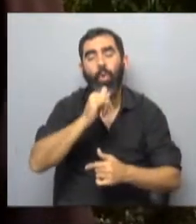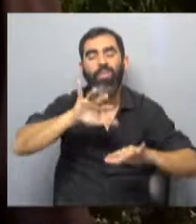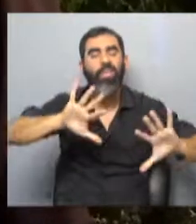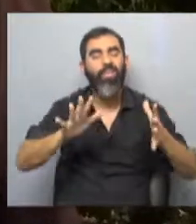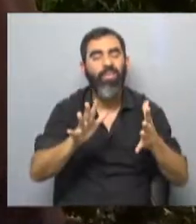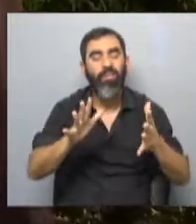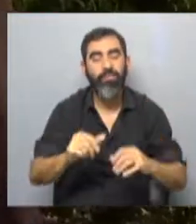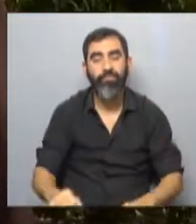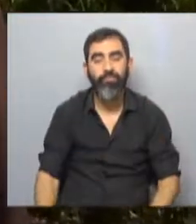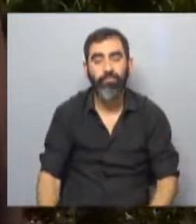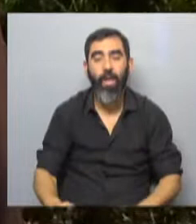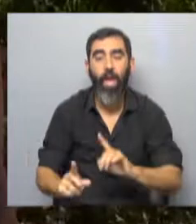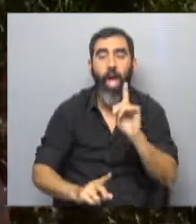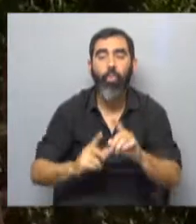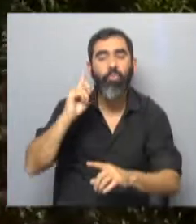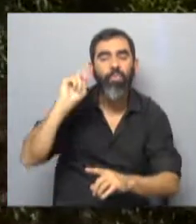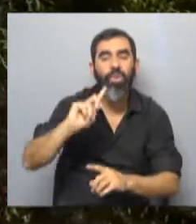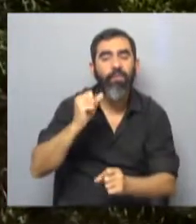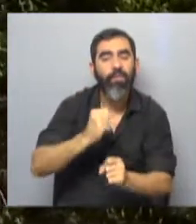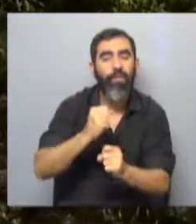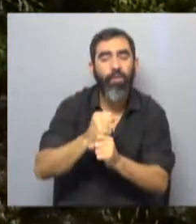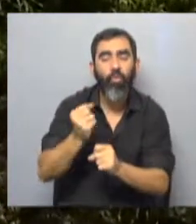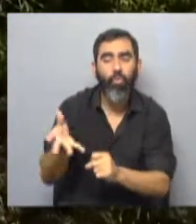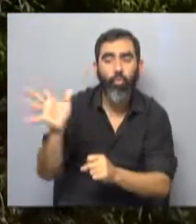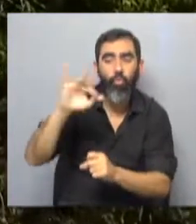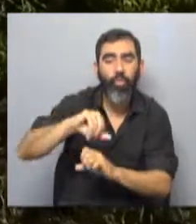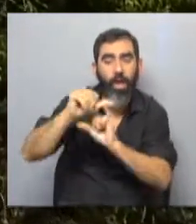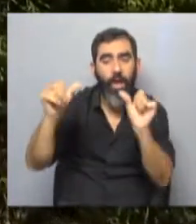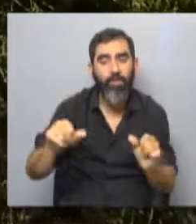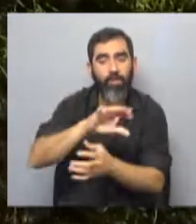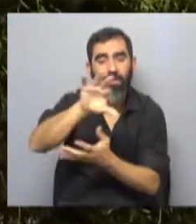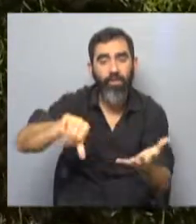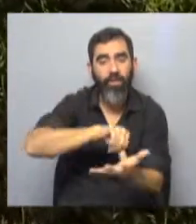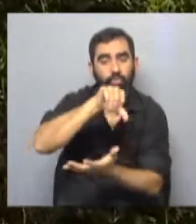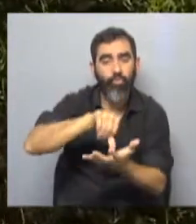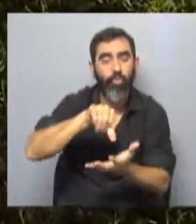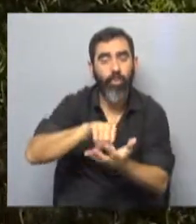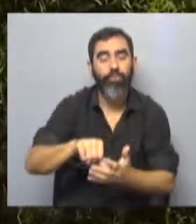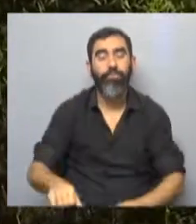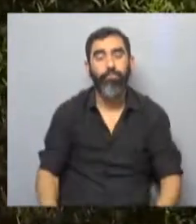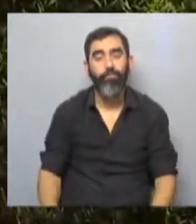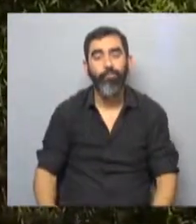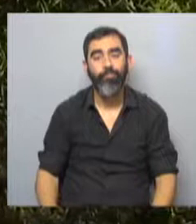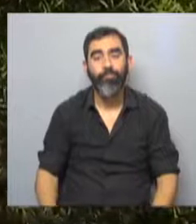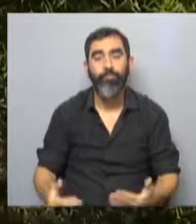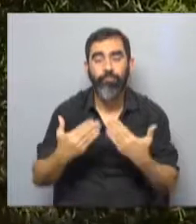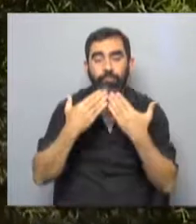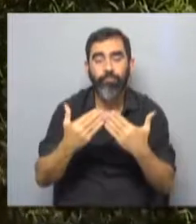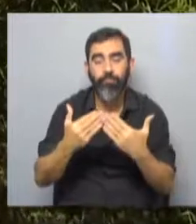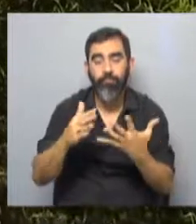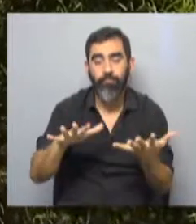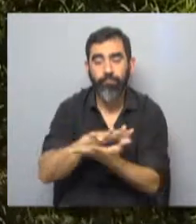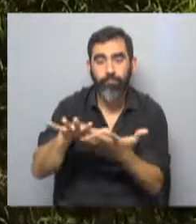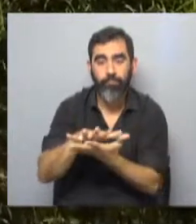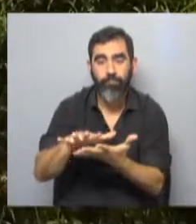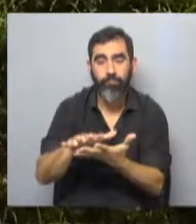no más colell a mucha gente aún desconoce el trabajo que día a día vienen haciendo en la ciudad en general y en diferentes instituciones educativas bueno muchas gracias primera vez el espacio